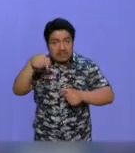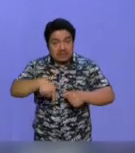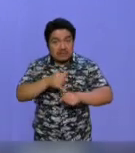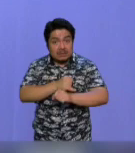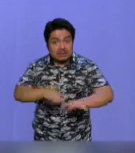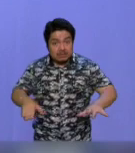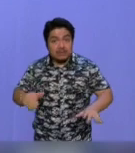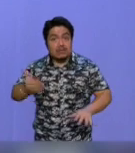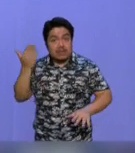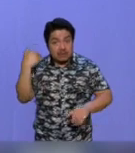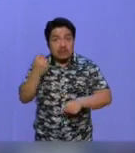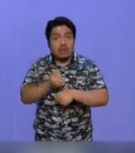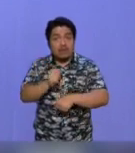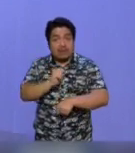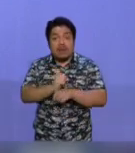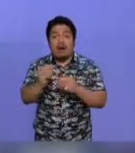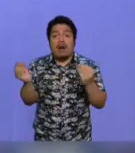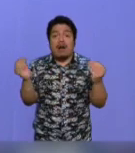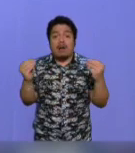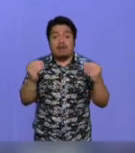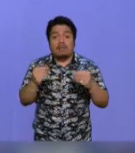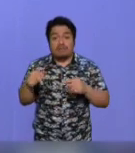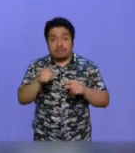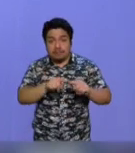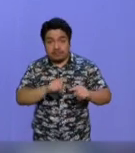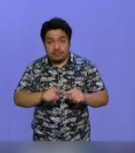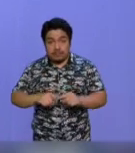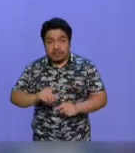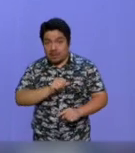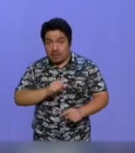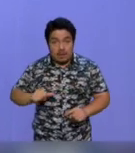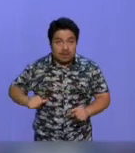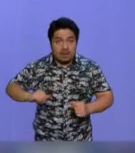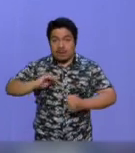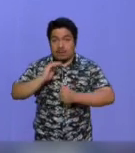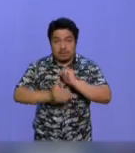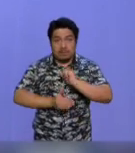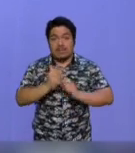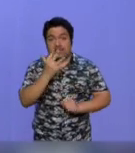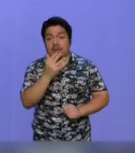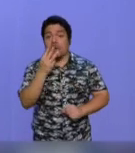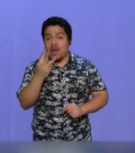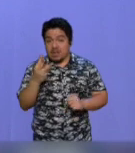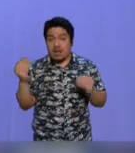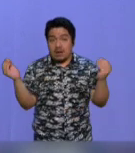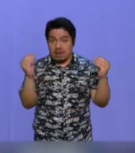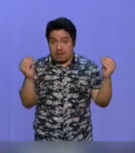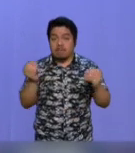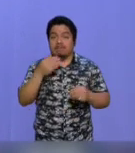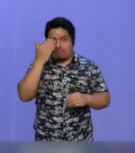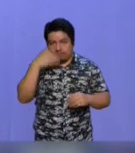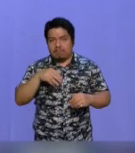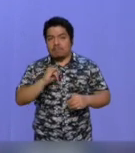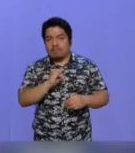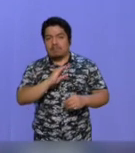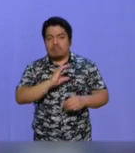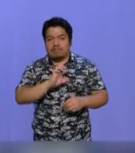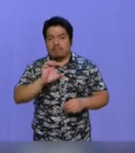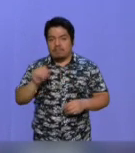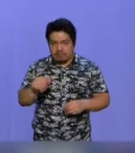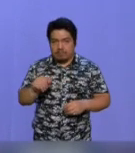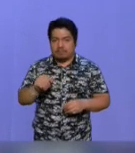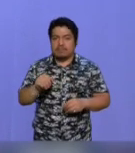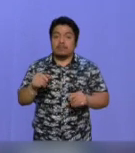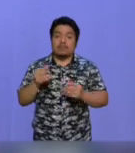la semana pasada concluyeron los debates electorales entre los aspirantes a alcaldías. Fueron 53 debates realizados por el Instituto Electoral Capitalino